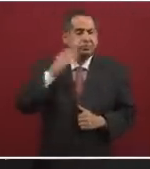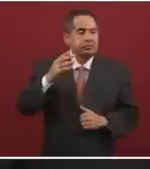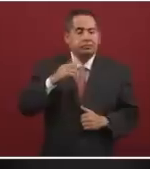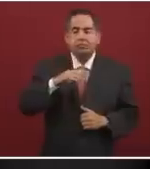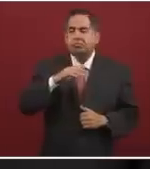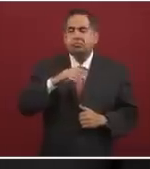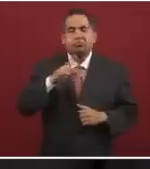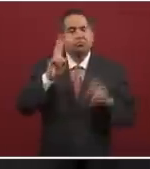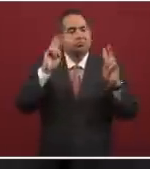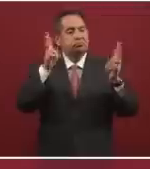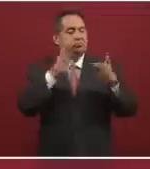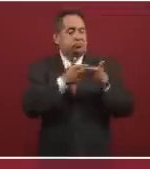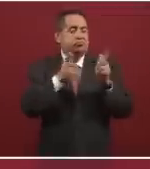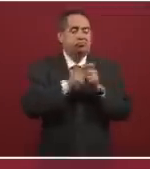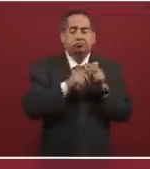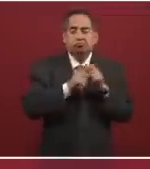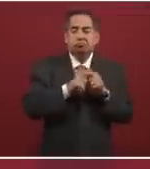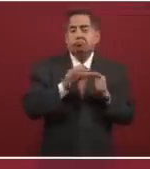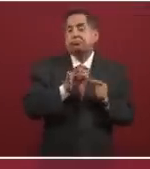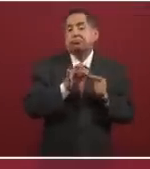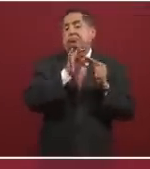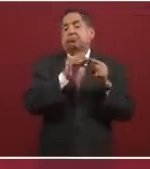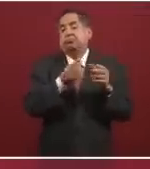burocracia dorada